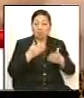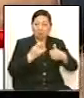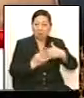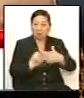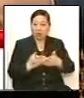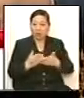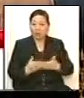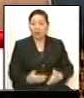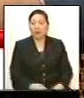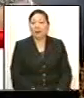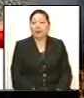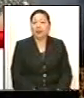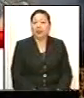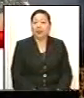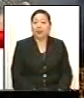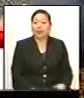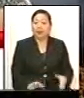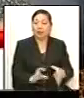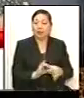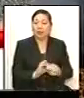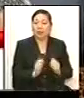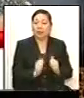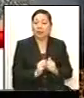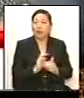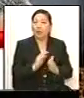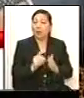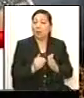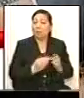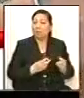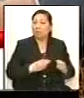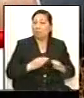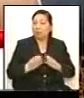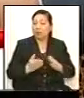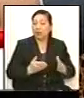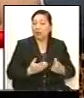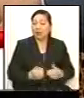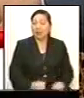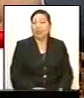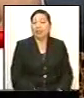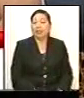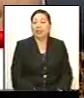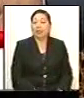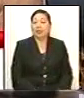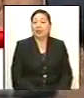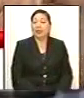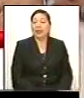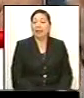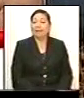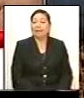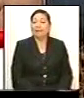patios logísticos unidos con todos los medios de transporte, que acá es